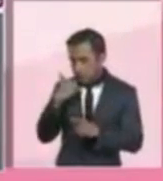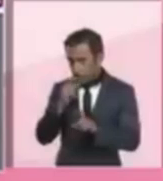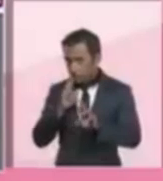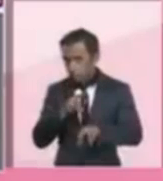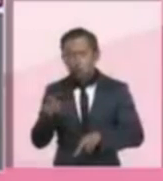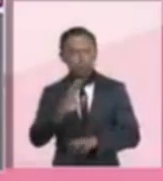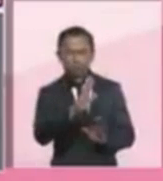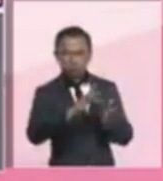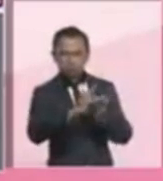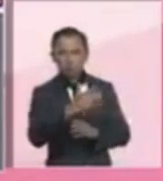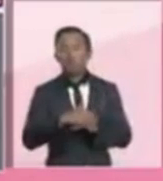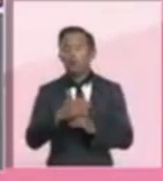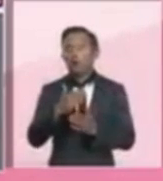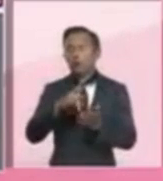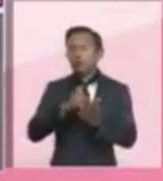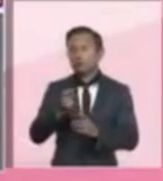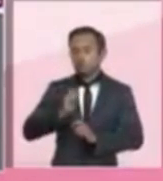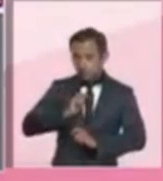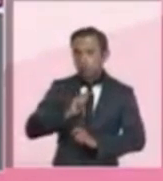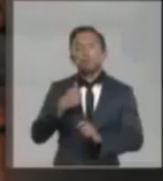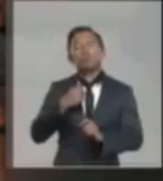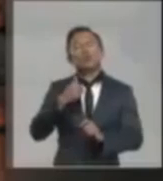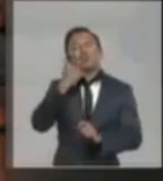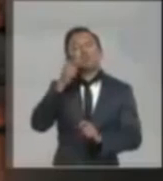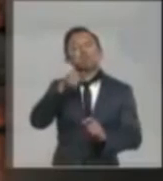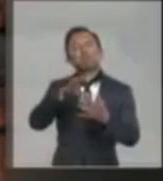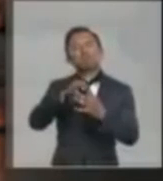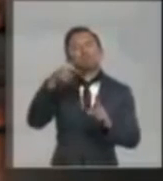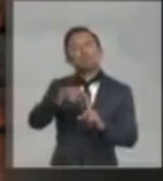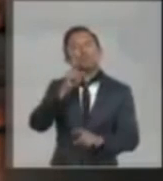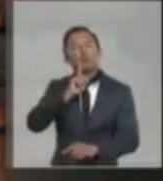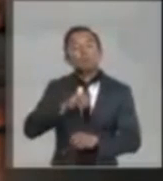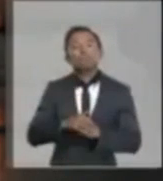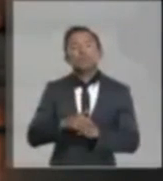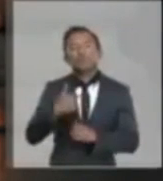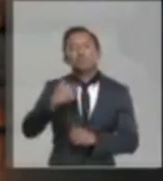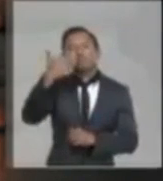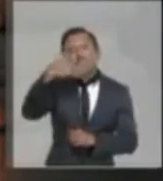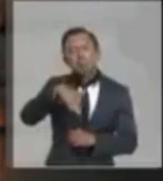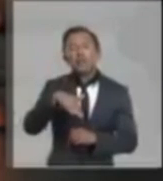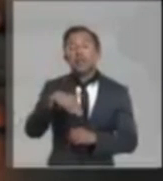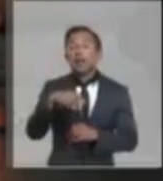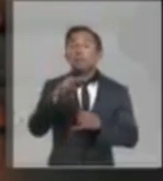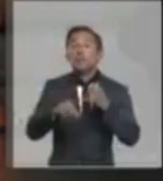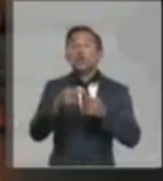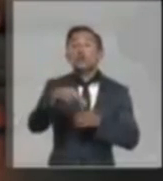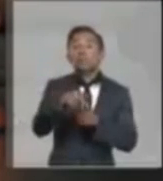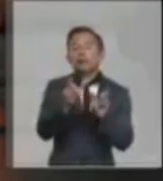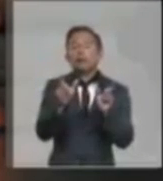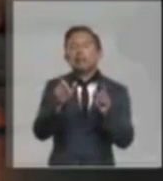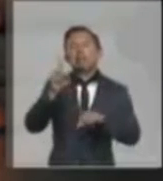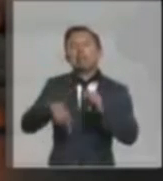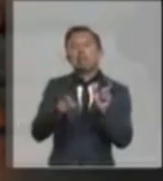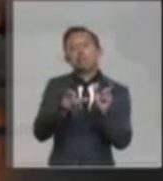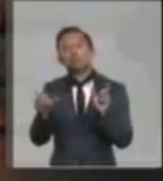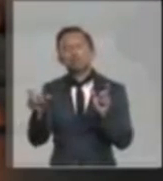quiero dirigirme a las mujeres. Yo sé lo que es que te quiten el nombre, yo sé que es lo que es abrirse paso. Yo